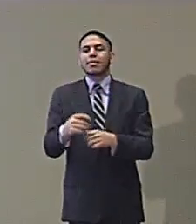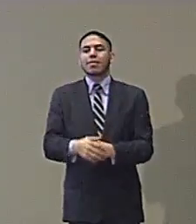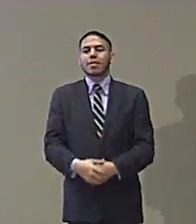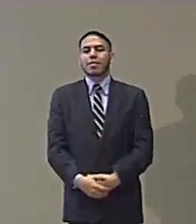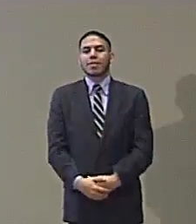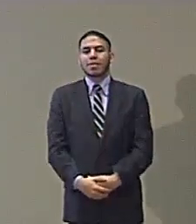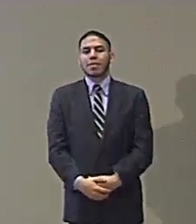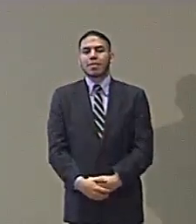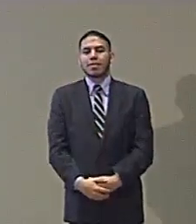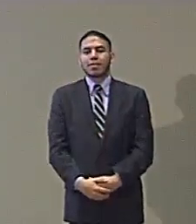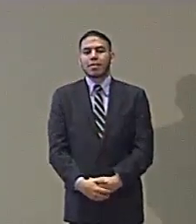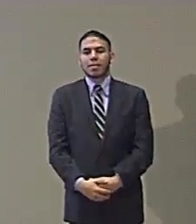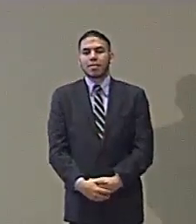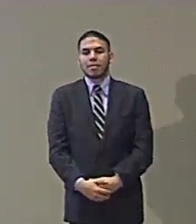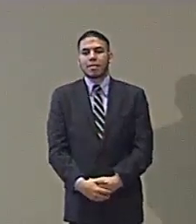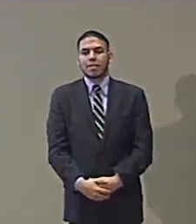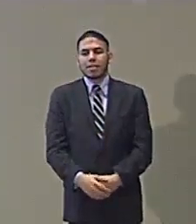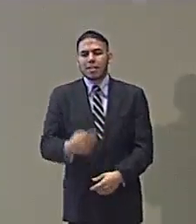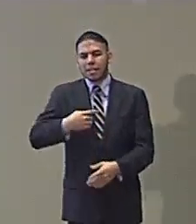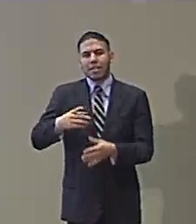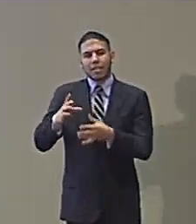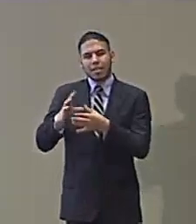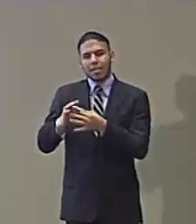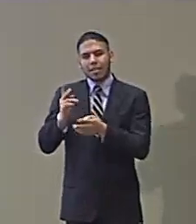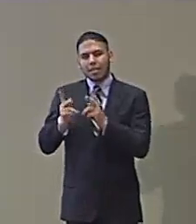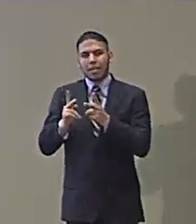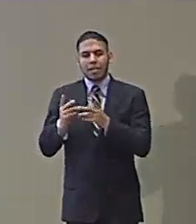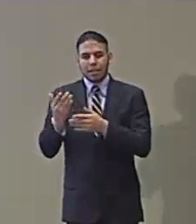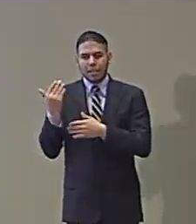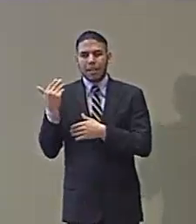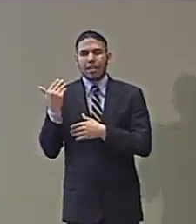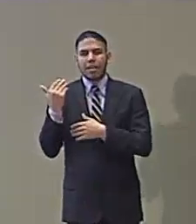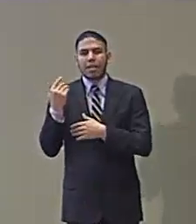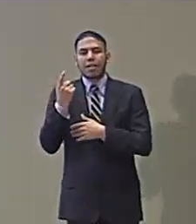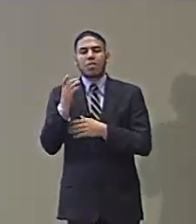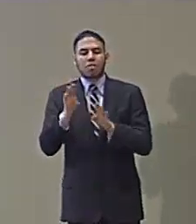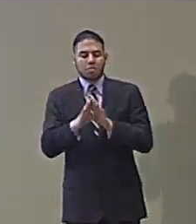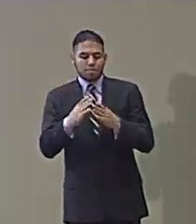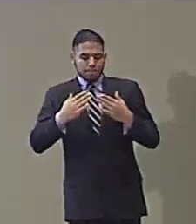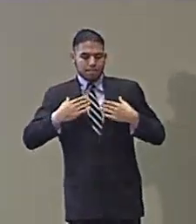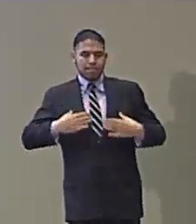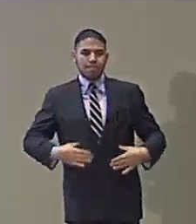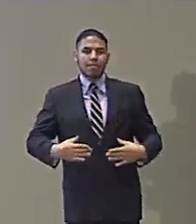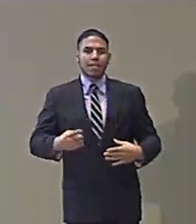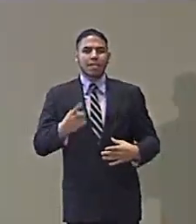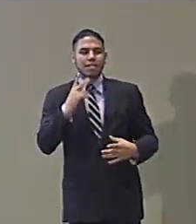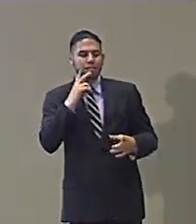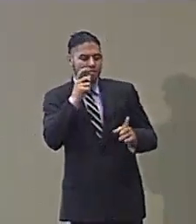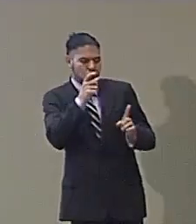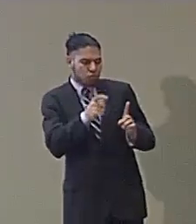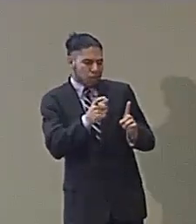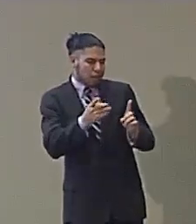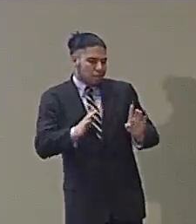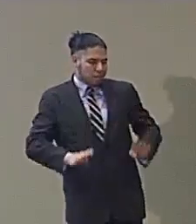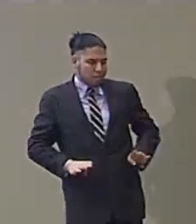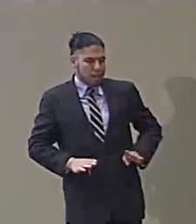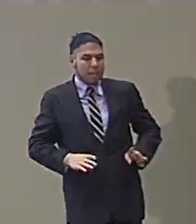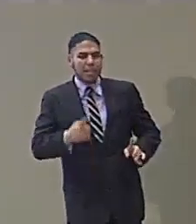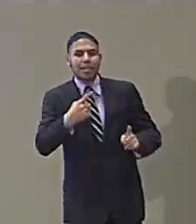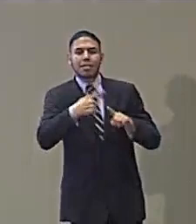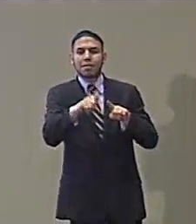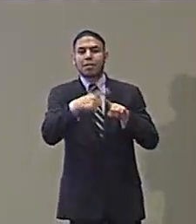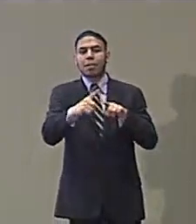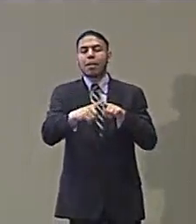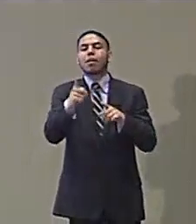hace unos momentos sobre el tema de las personalidades de estas gentes y una de ellas resulta que es el